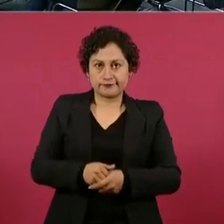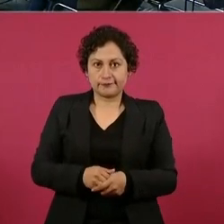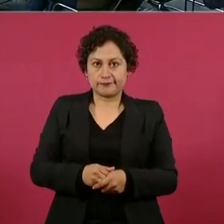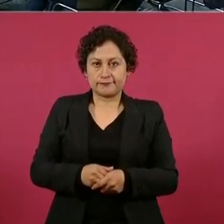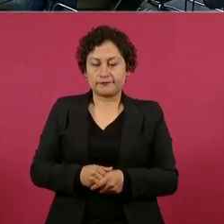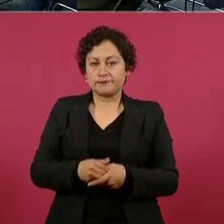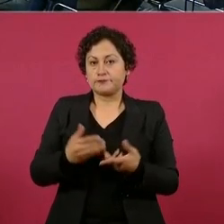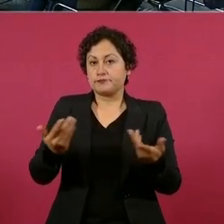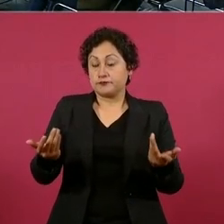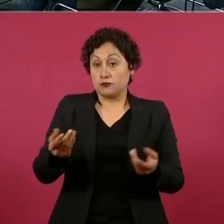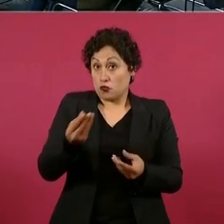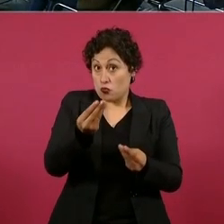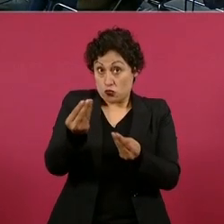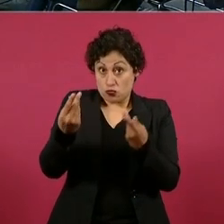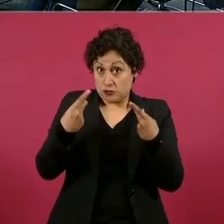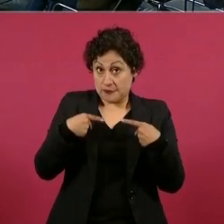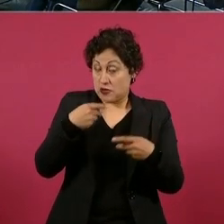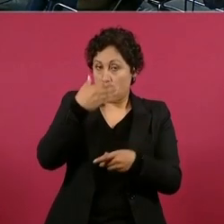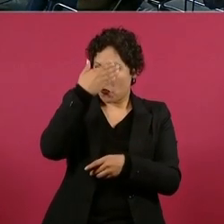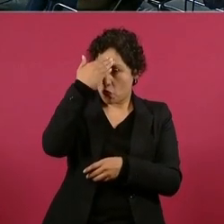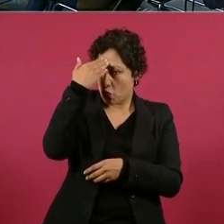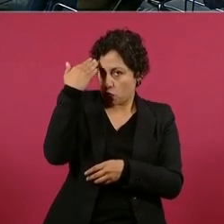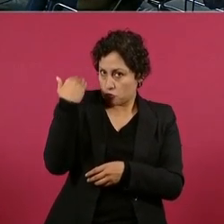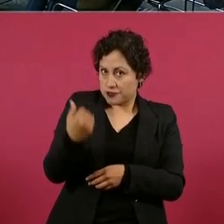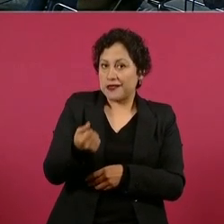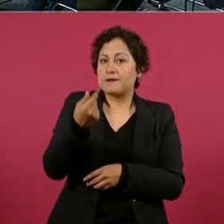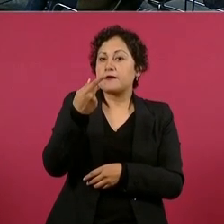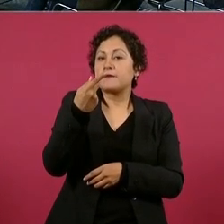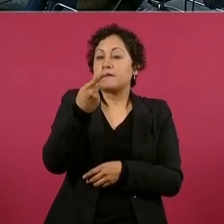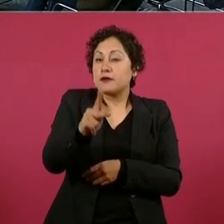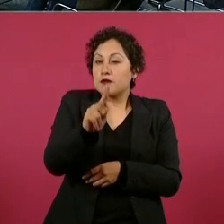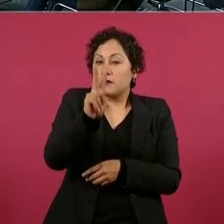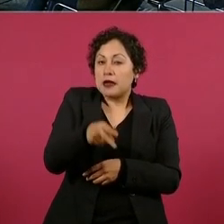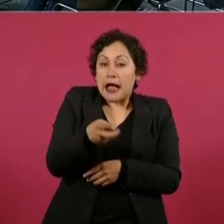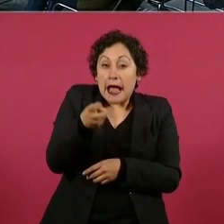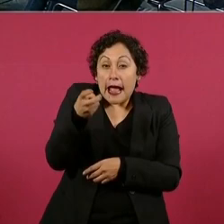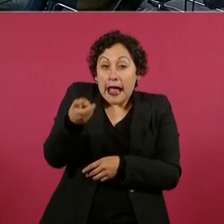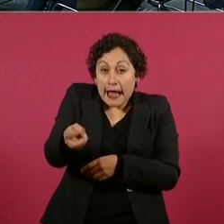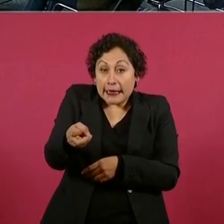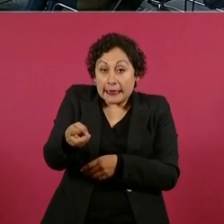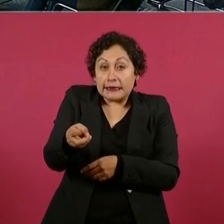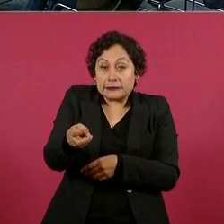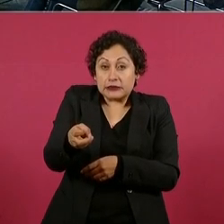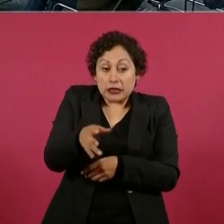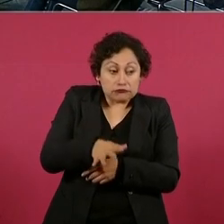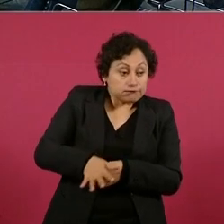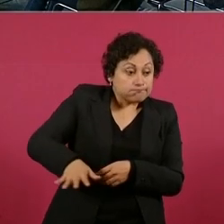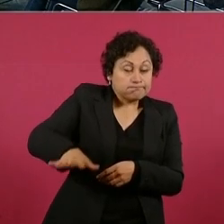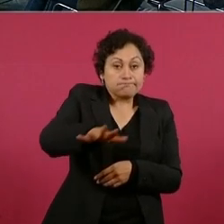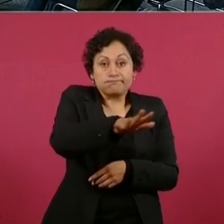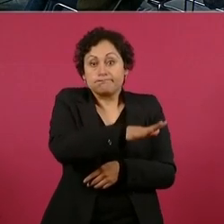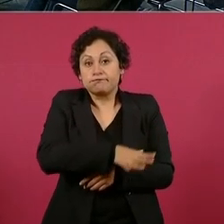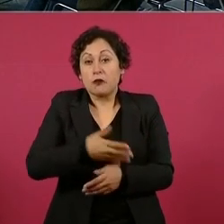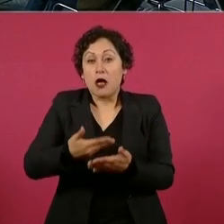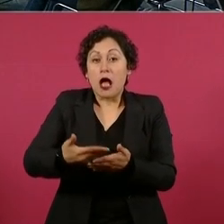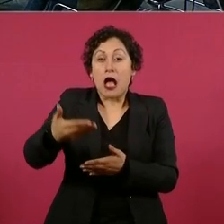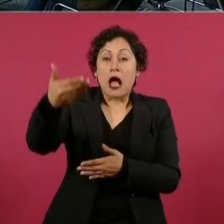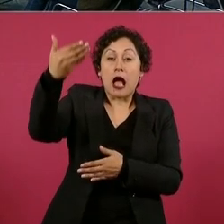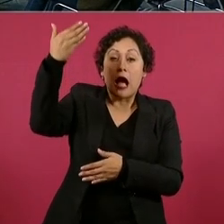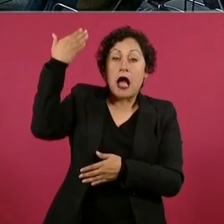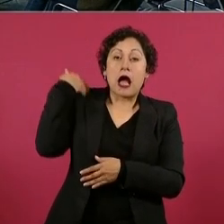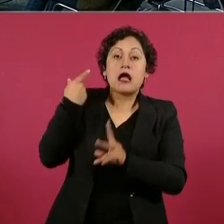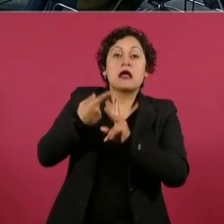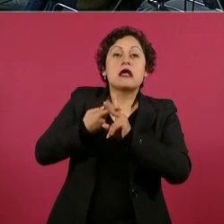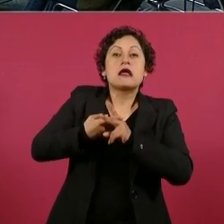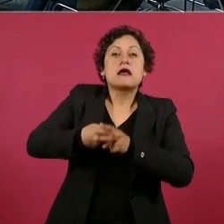Muchos no saben, pero llevaban como 10, 15 años construyendo